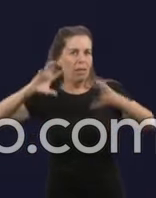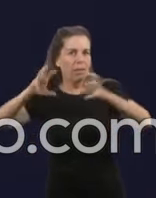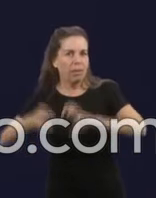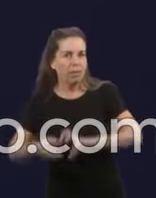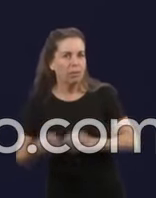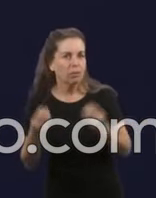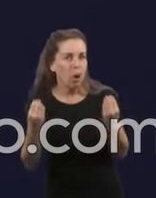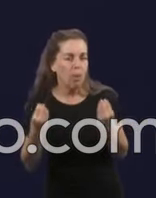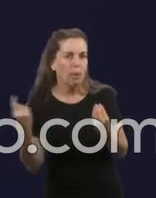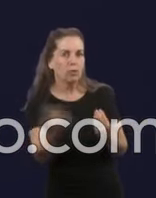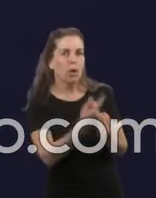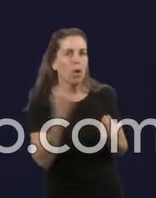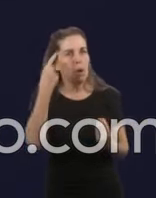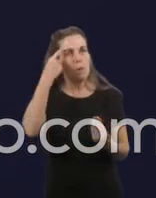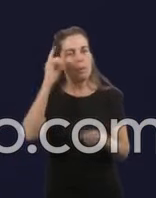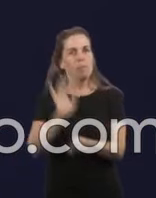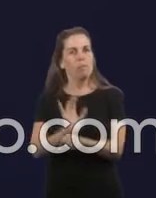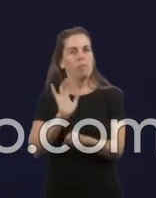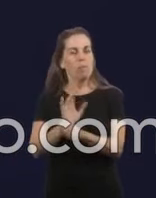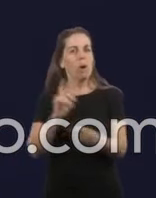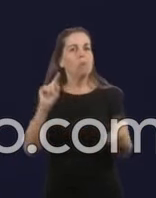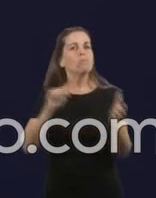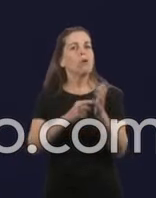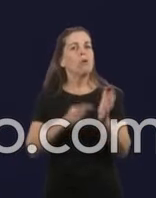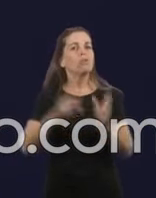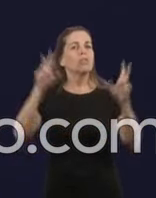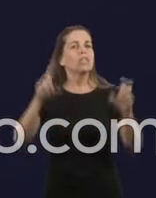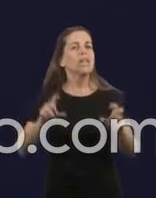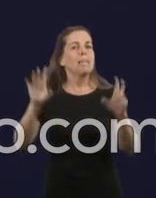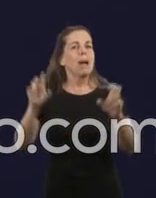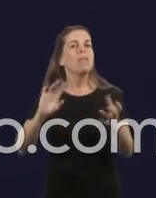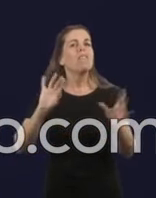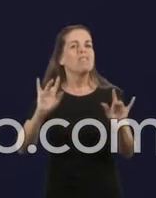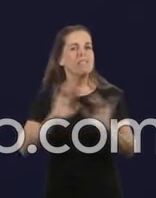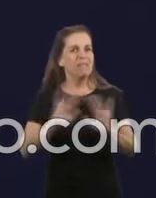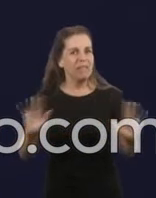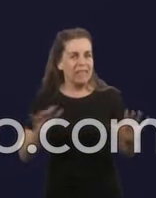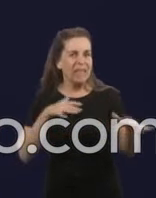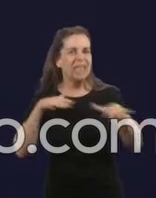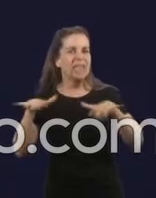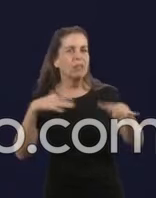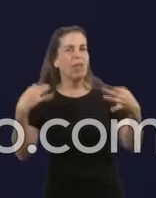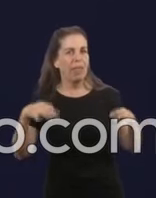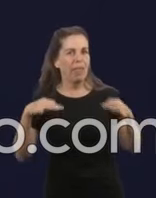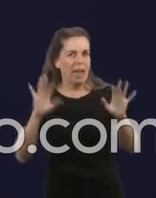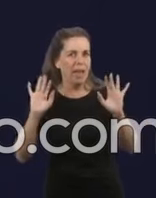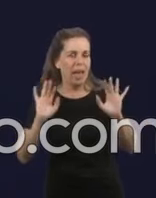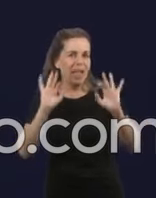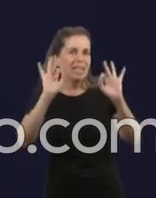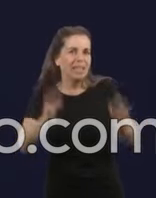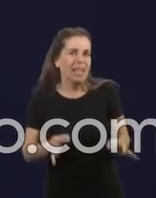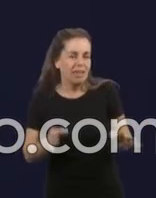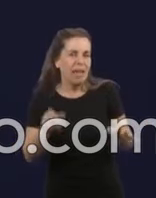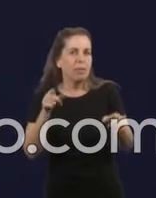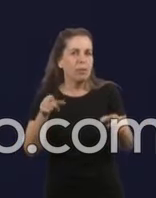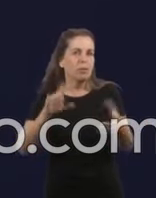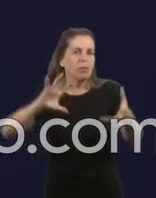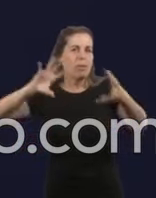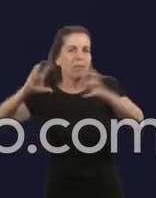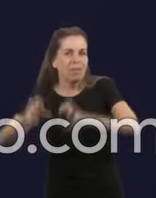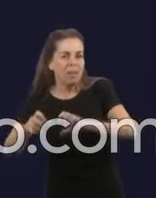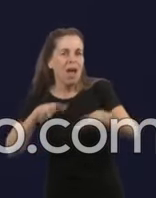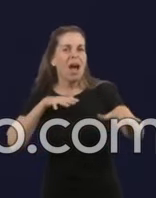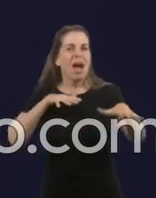implantadas un montón de bombas que tuvimos que ir desactivando y parte de esas bombas por supuesto iban a afectar la actividad iban a